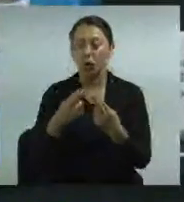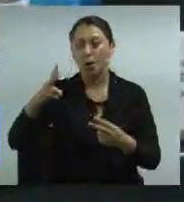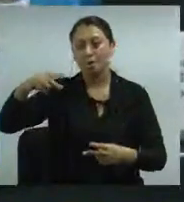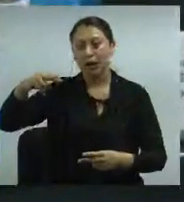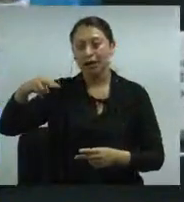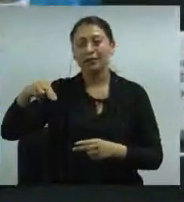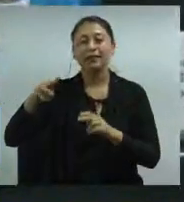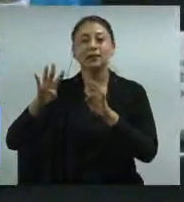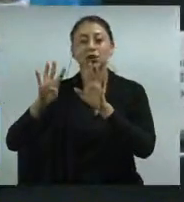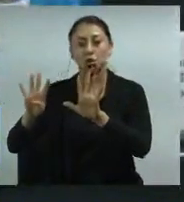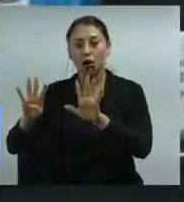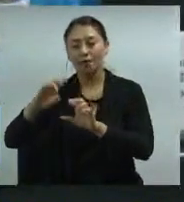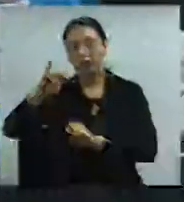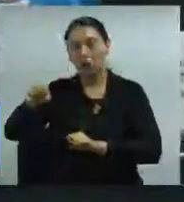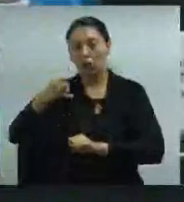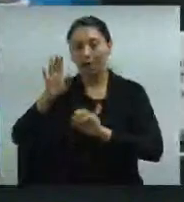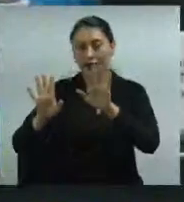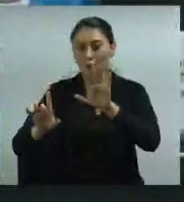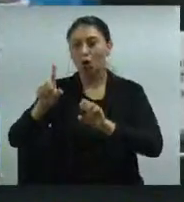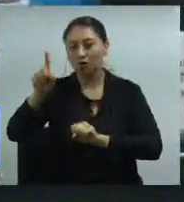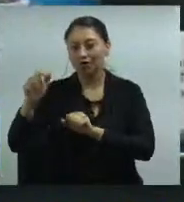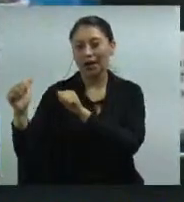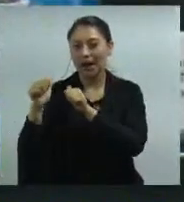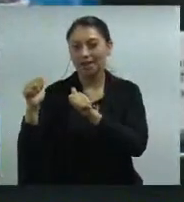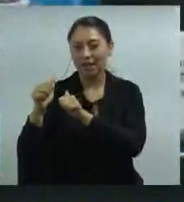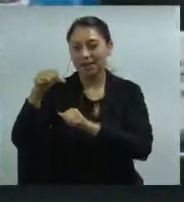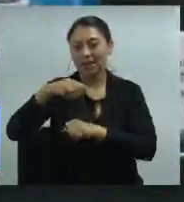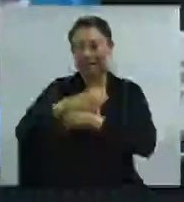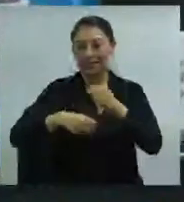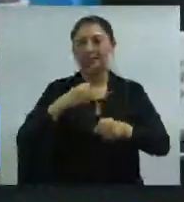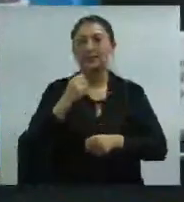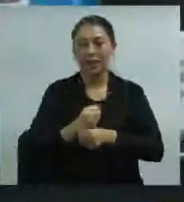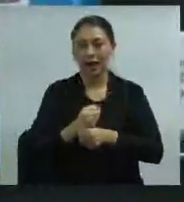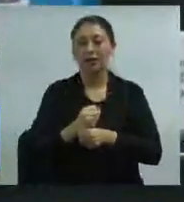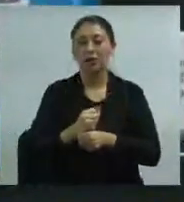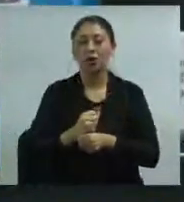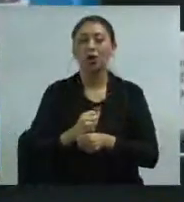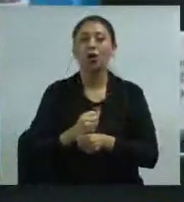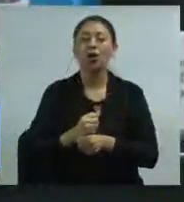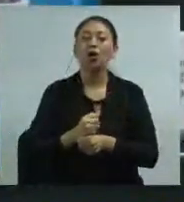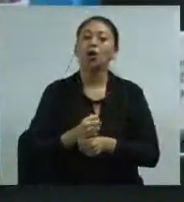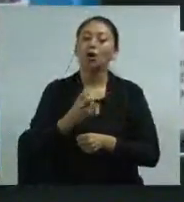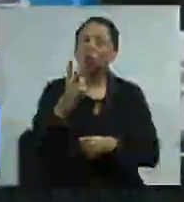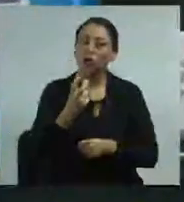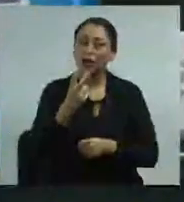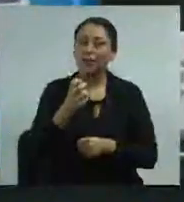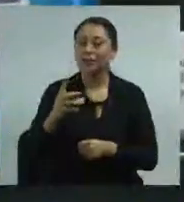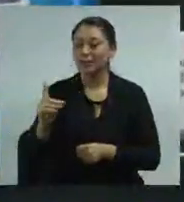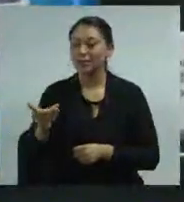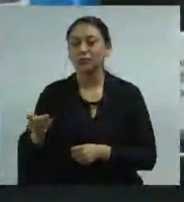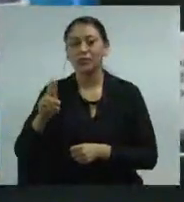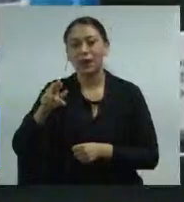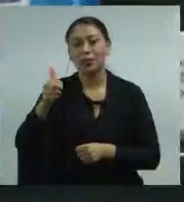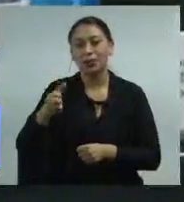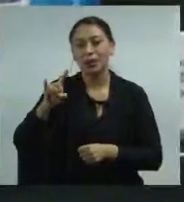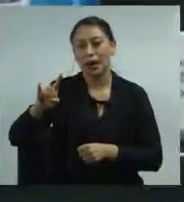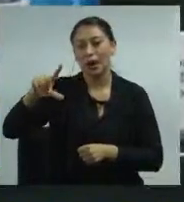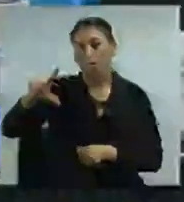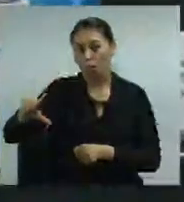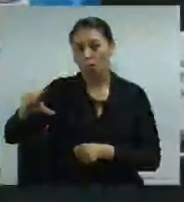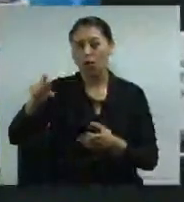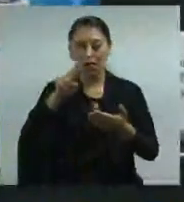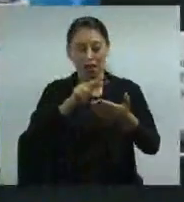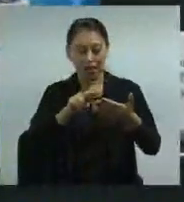martes 9 y jueves 11 de abril del presente año. Solicito nuevamente al diputado Raúl Solórzano